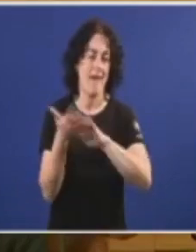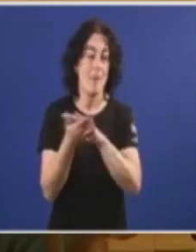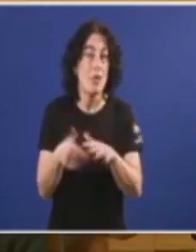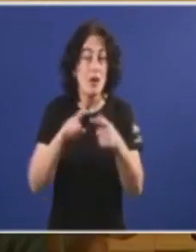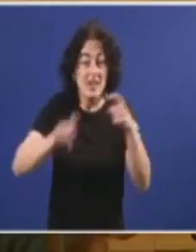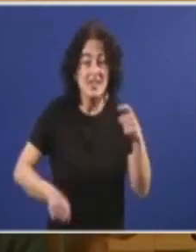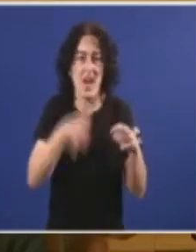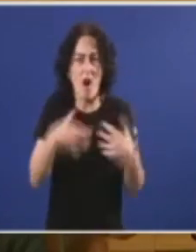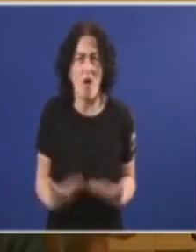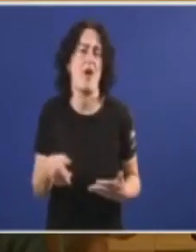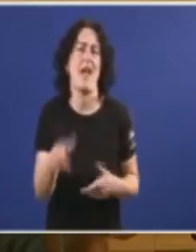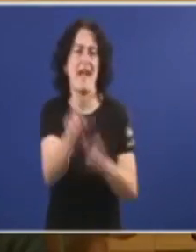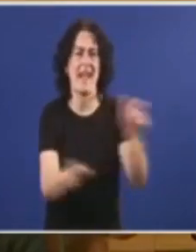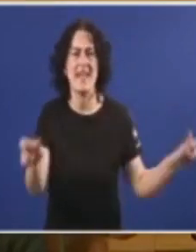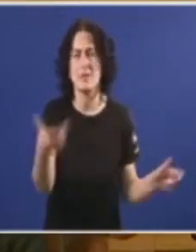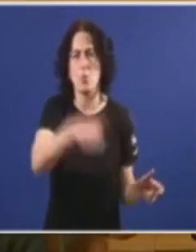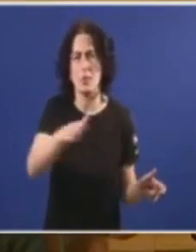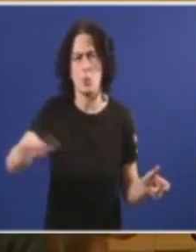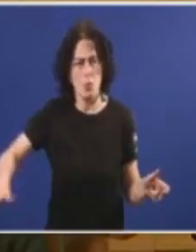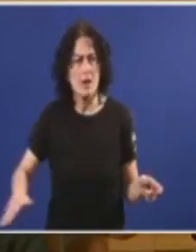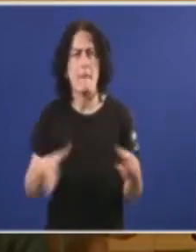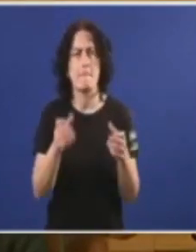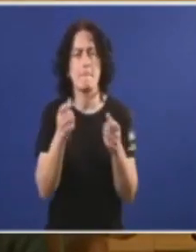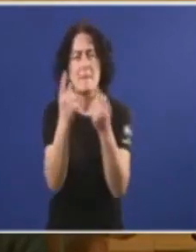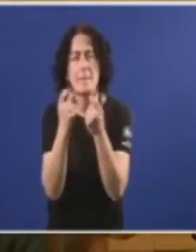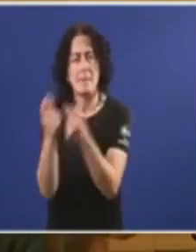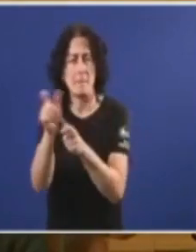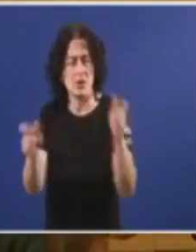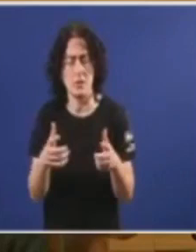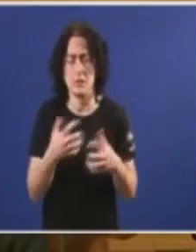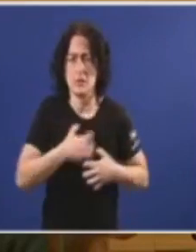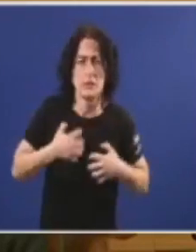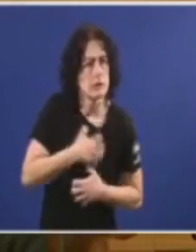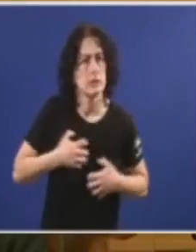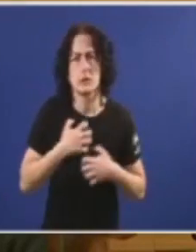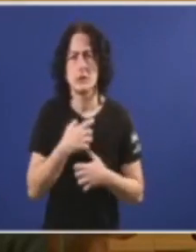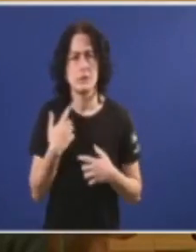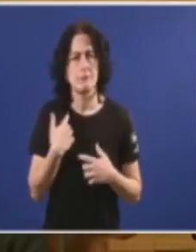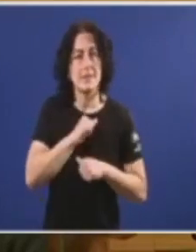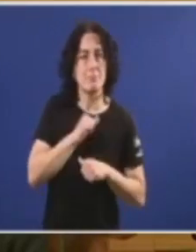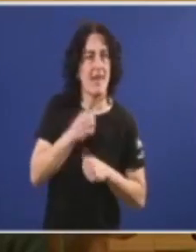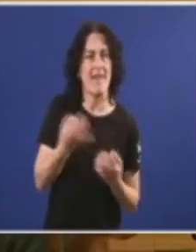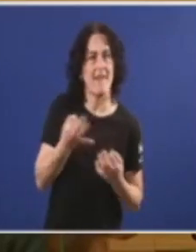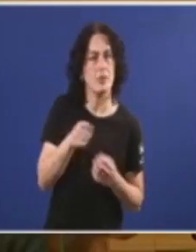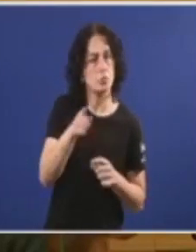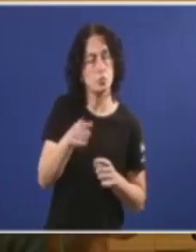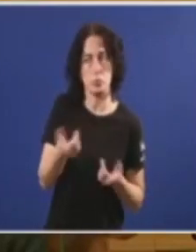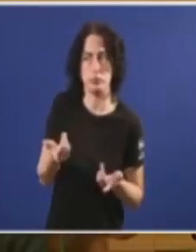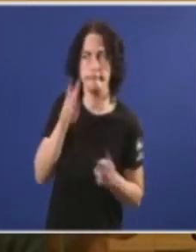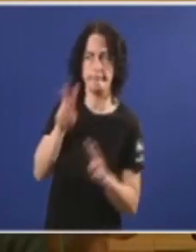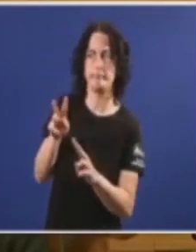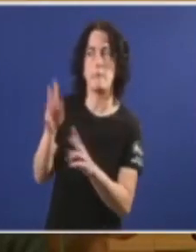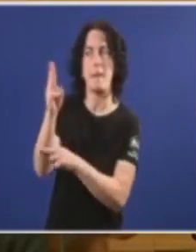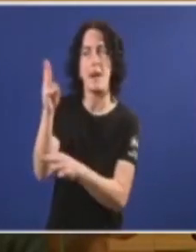na que está xente morrendo, donde hai miles de persoas desesperadas e o que esperan deste Parlamento, señor Feijóo, é que vostede